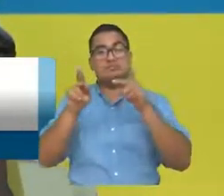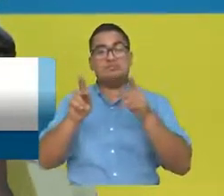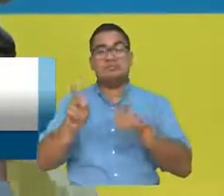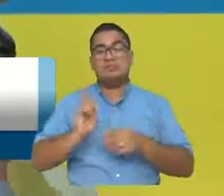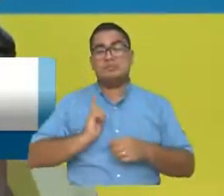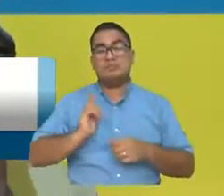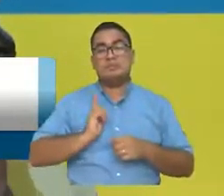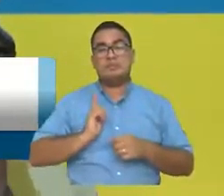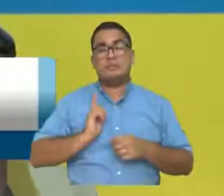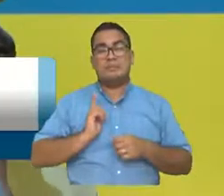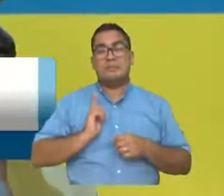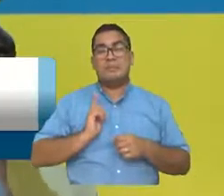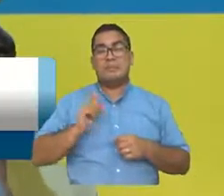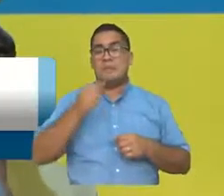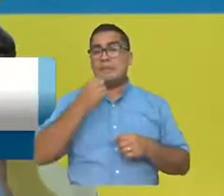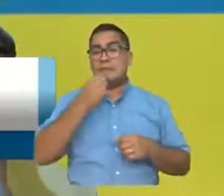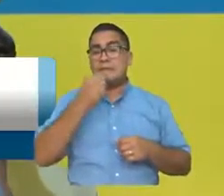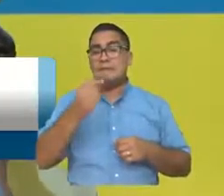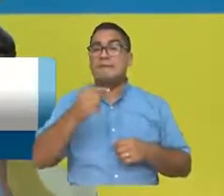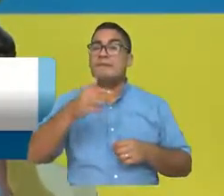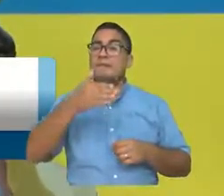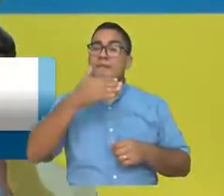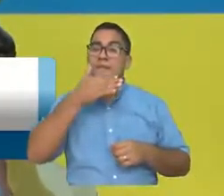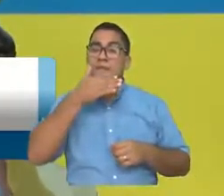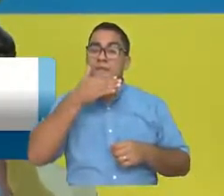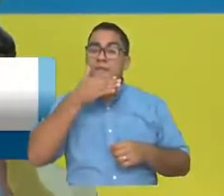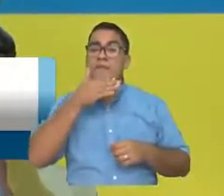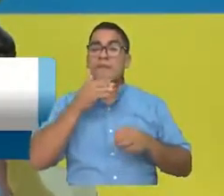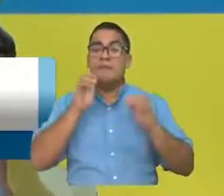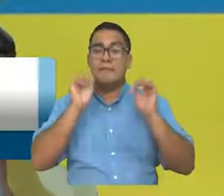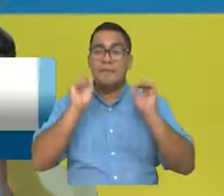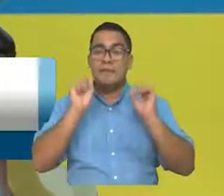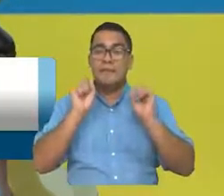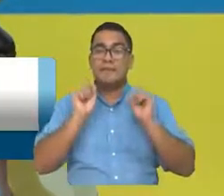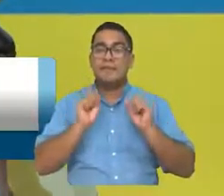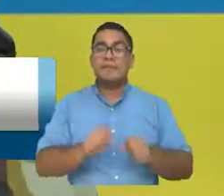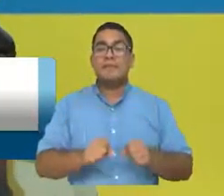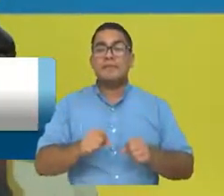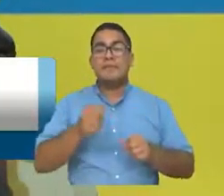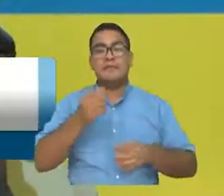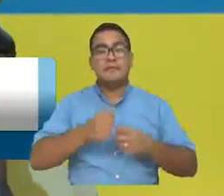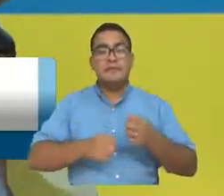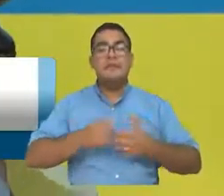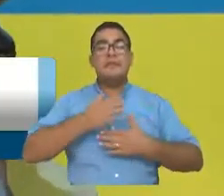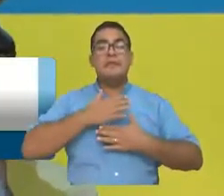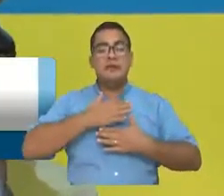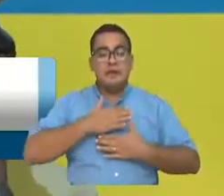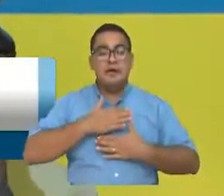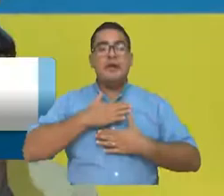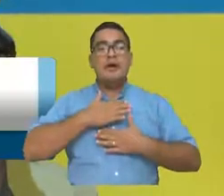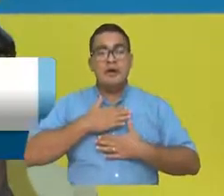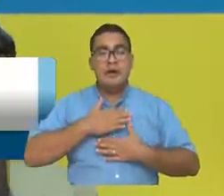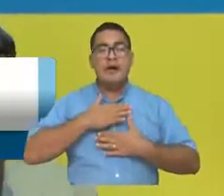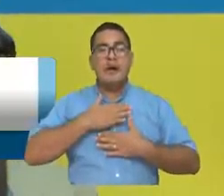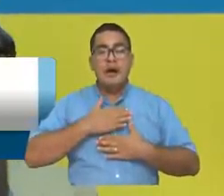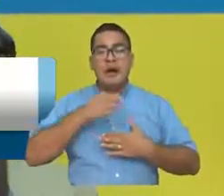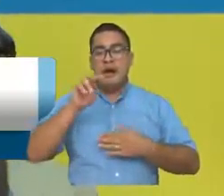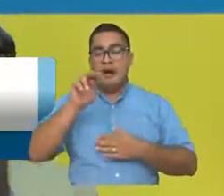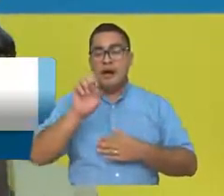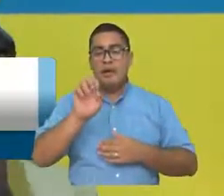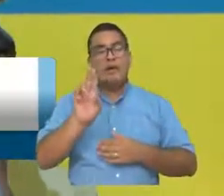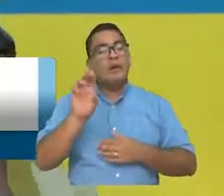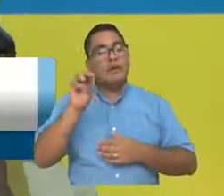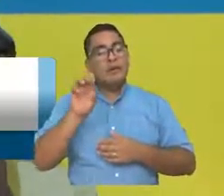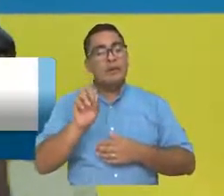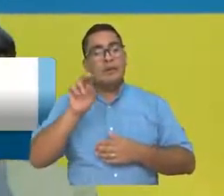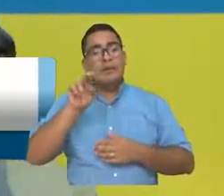Los síntomas son muy variados en las diferentes personas. Bueno, a veces algunos tienen tal síntoma, otros no